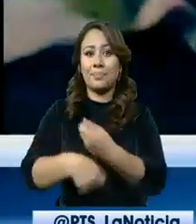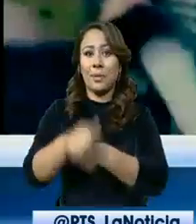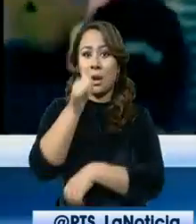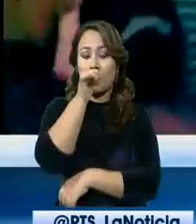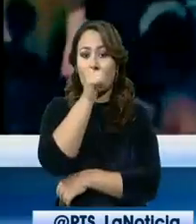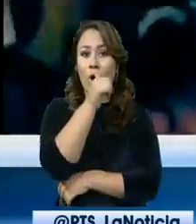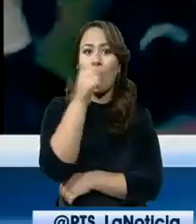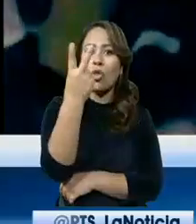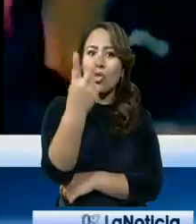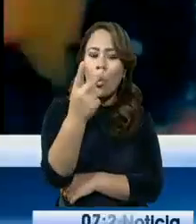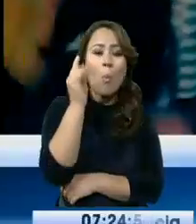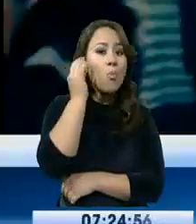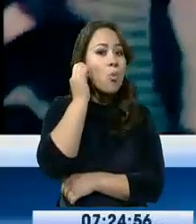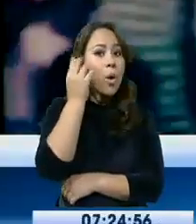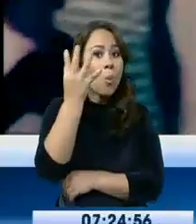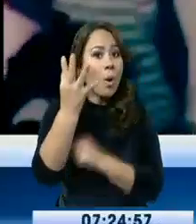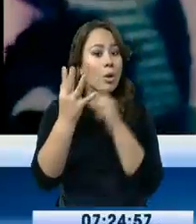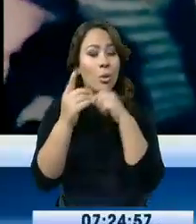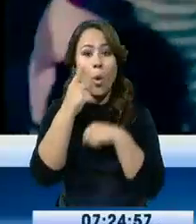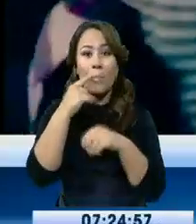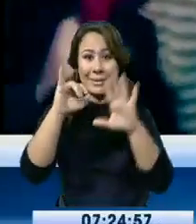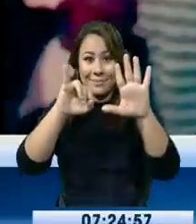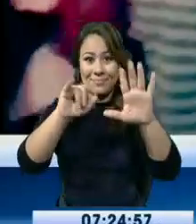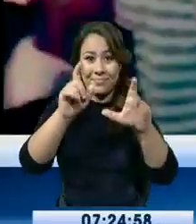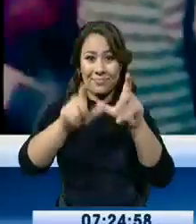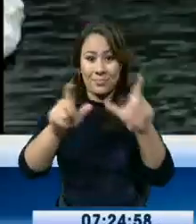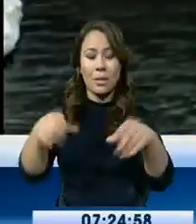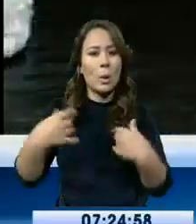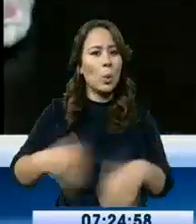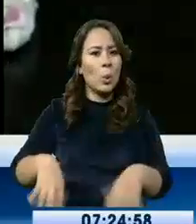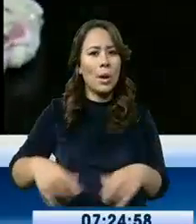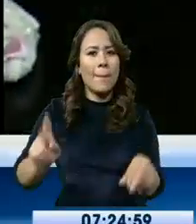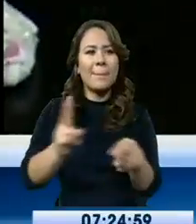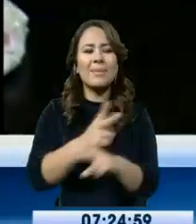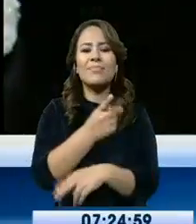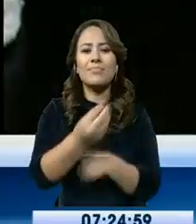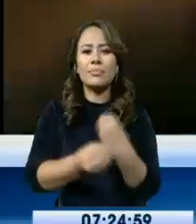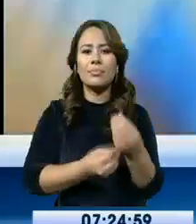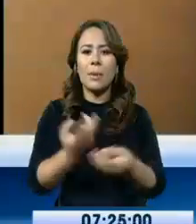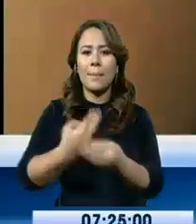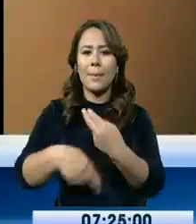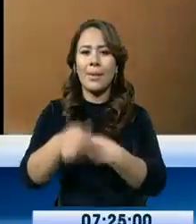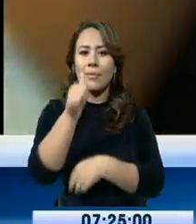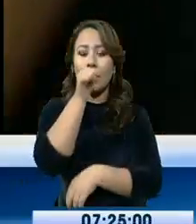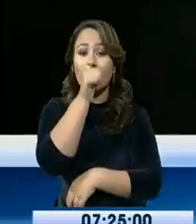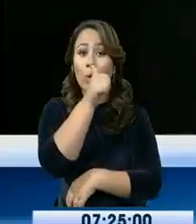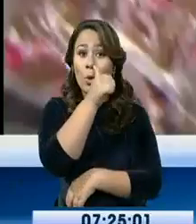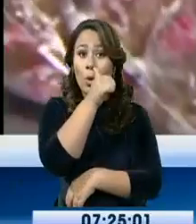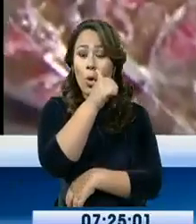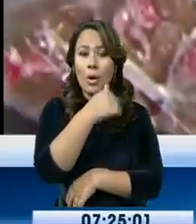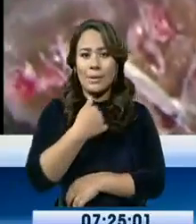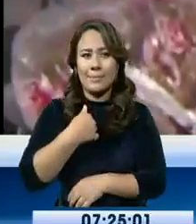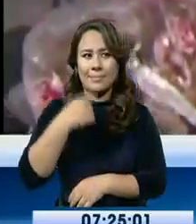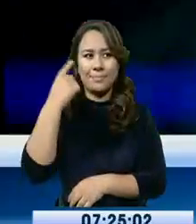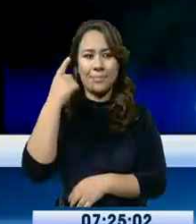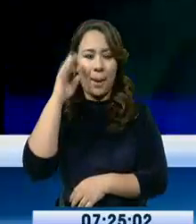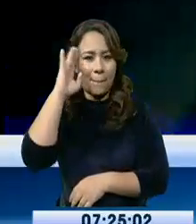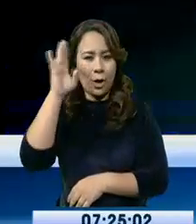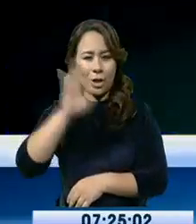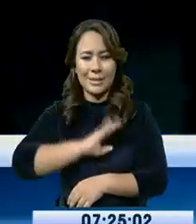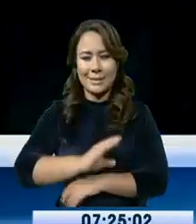y 4 hombres considerados como parte de una organización dedicada al expendio de sustancias sujetas a fiscalización.